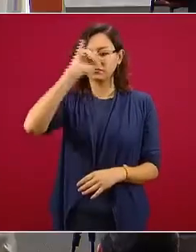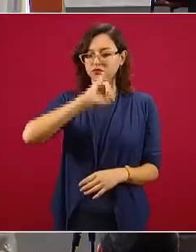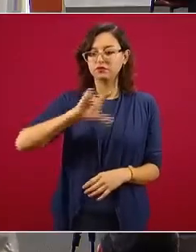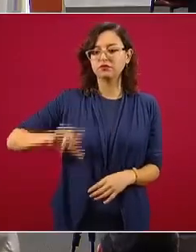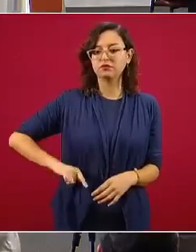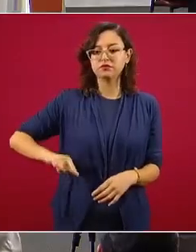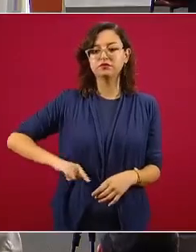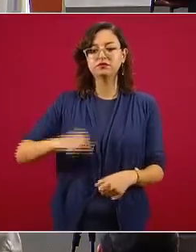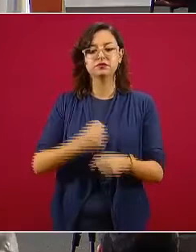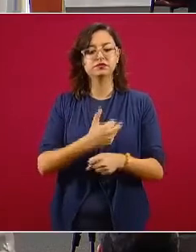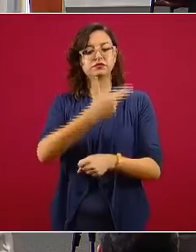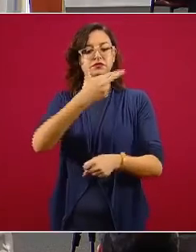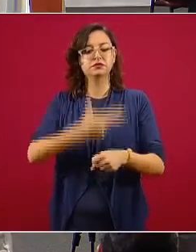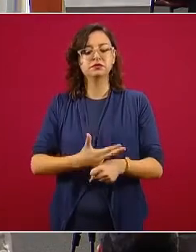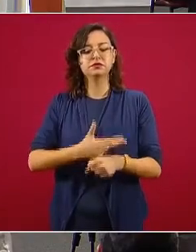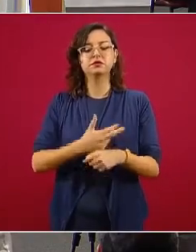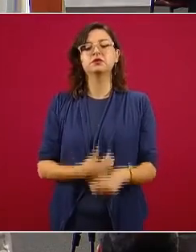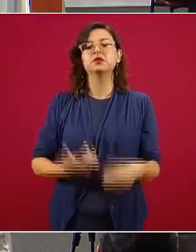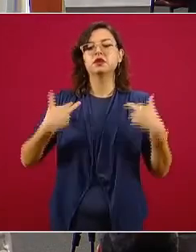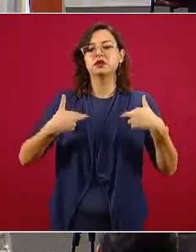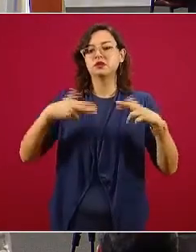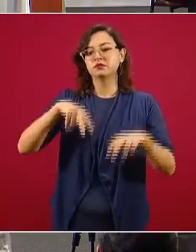secretario, canciller, director.